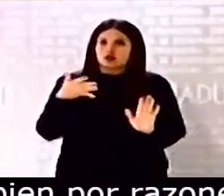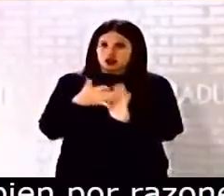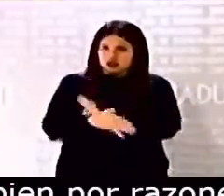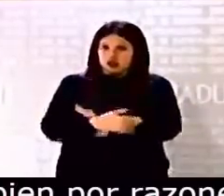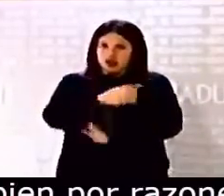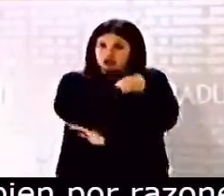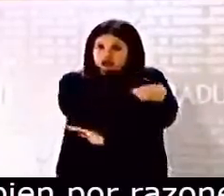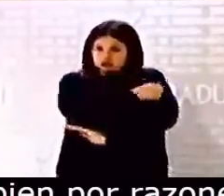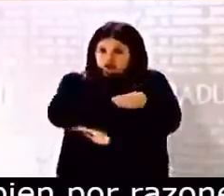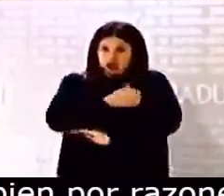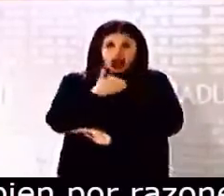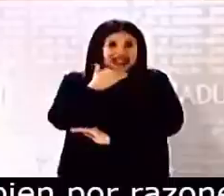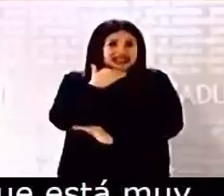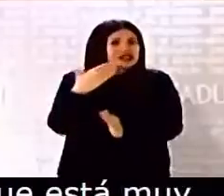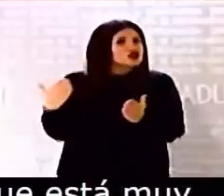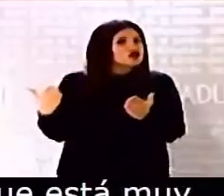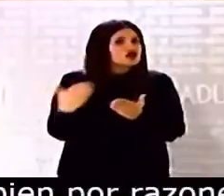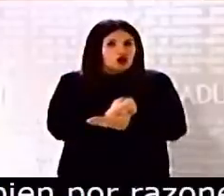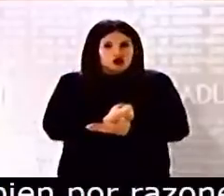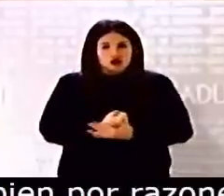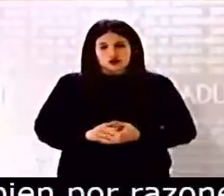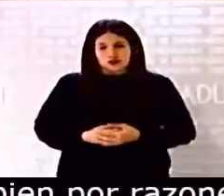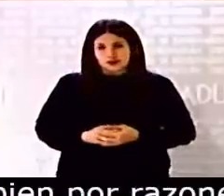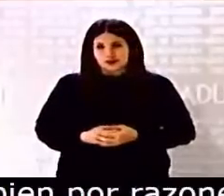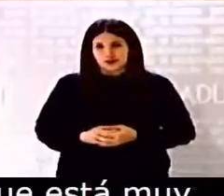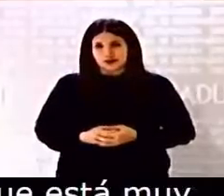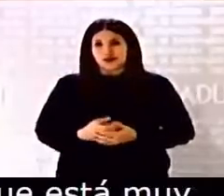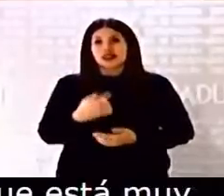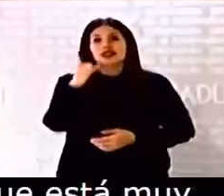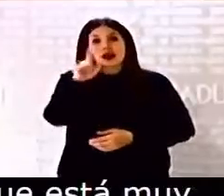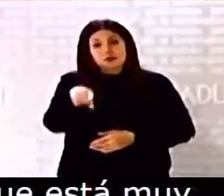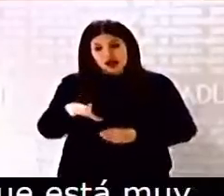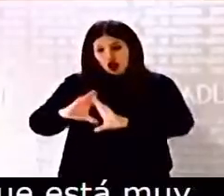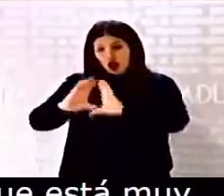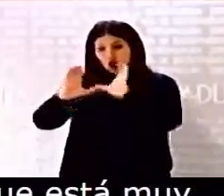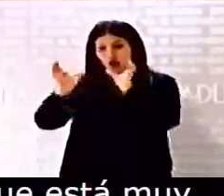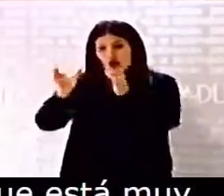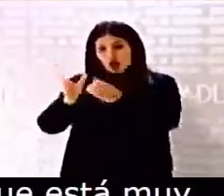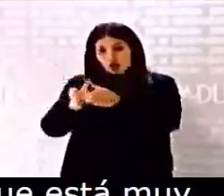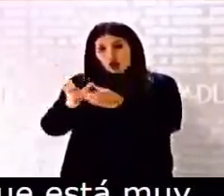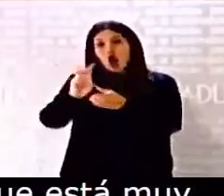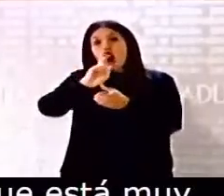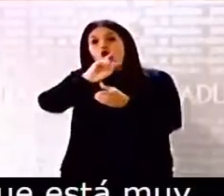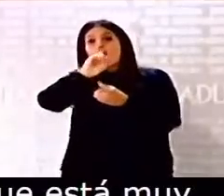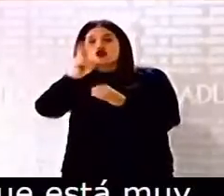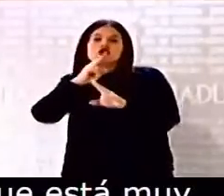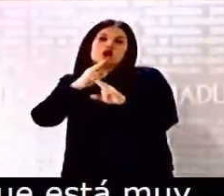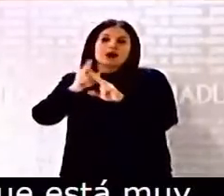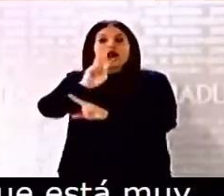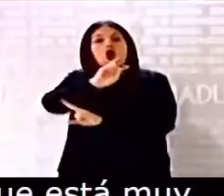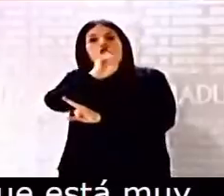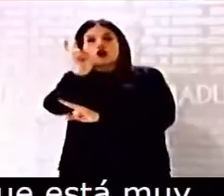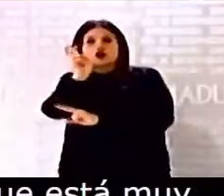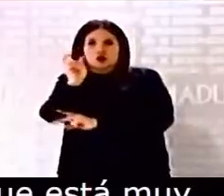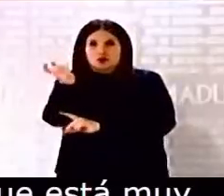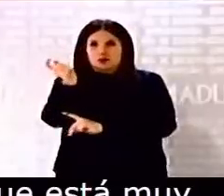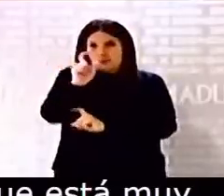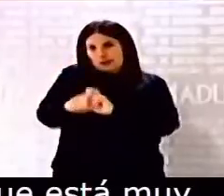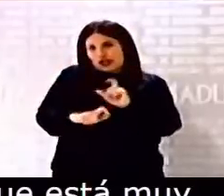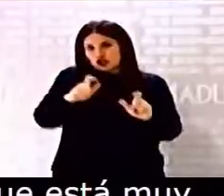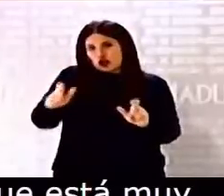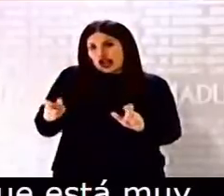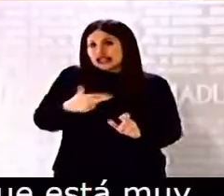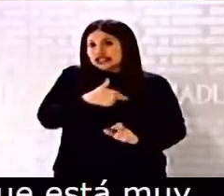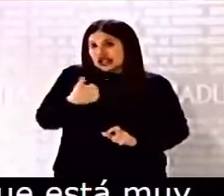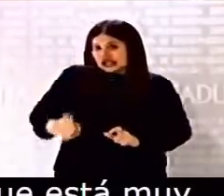ese grupo. Como también lo está avanzado el grupo de otro personal sanitario, como también está avanzado